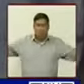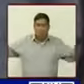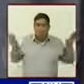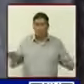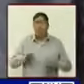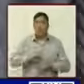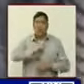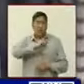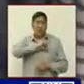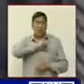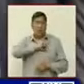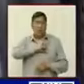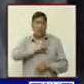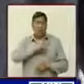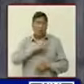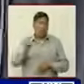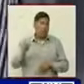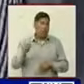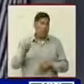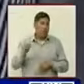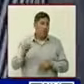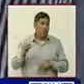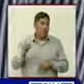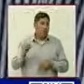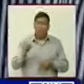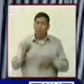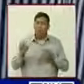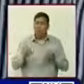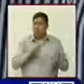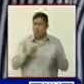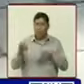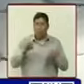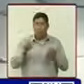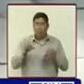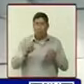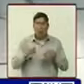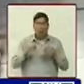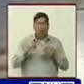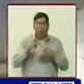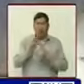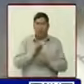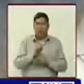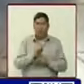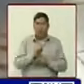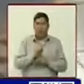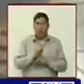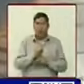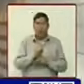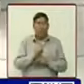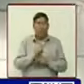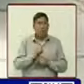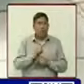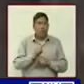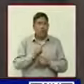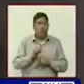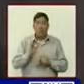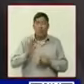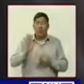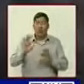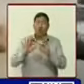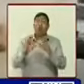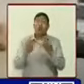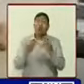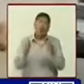el personal y que habría procedido con la búsqueda del sindicado, dando con el mismo por inmediaciones de un inmueble de un familiar